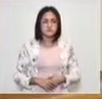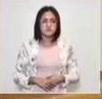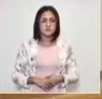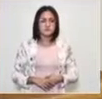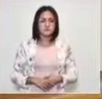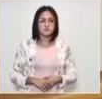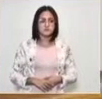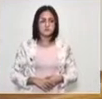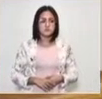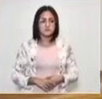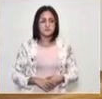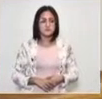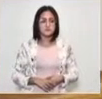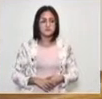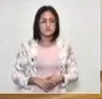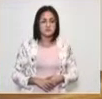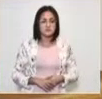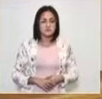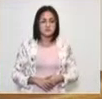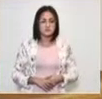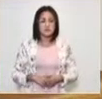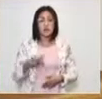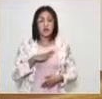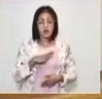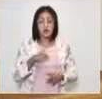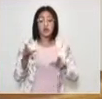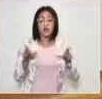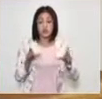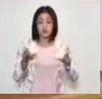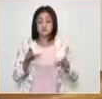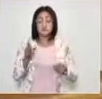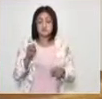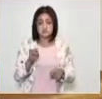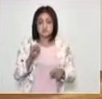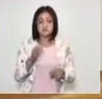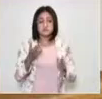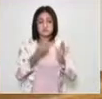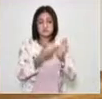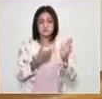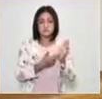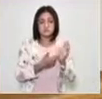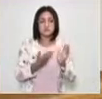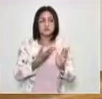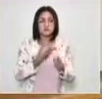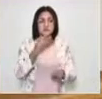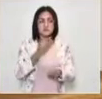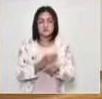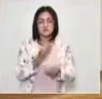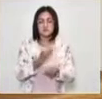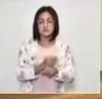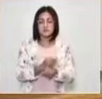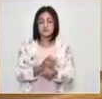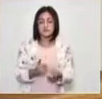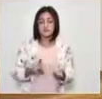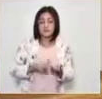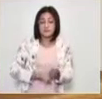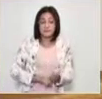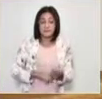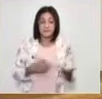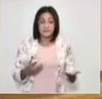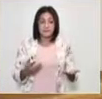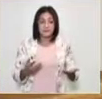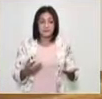Ha establecido mecanismos de control que han generado una condición de